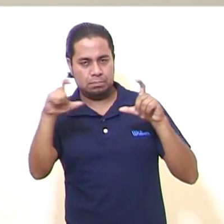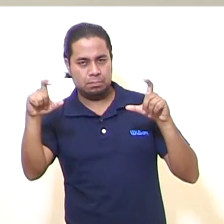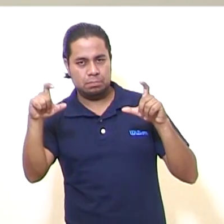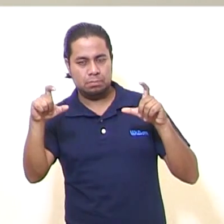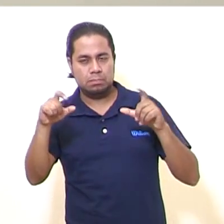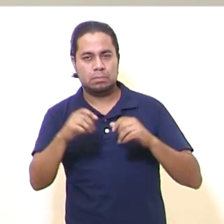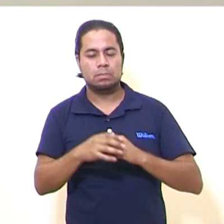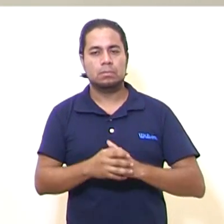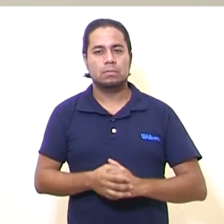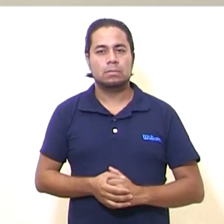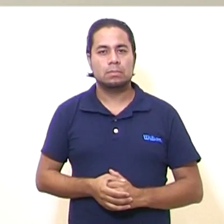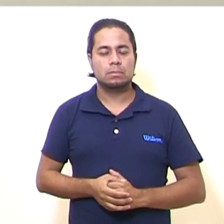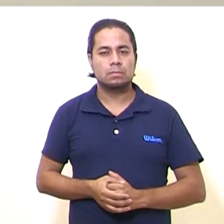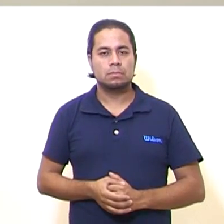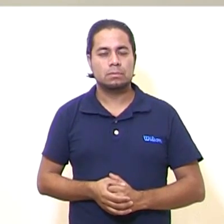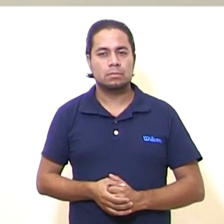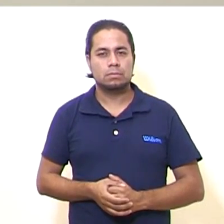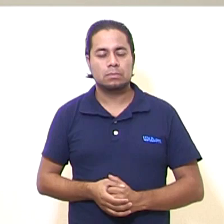Del